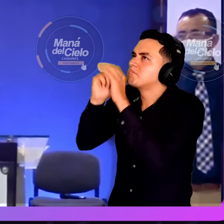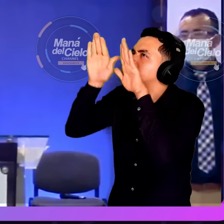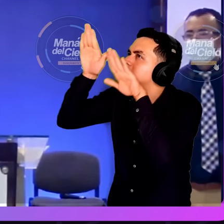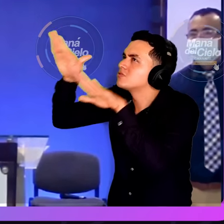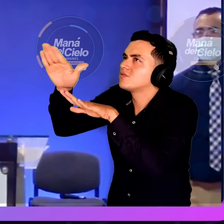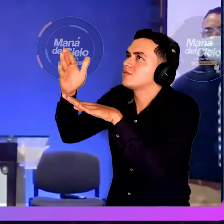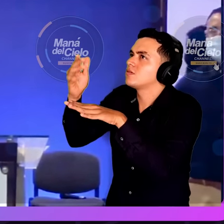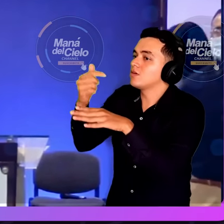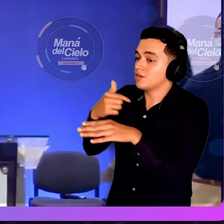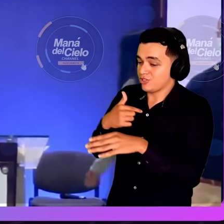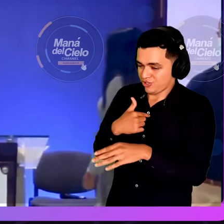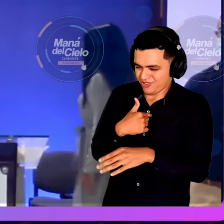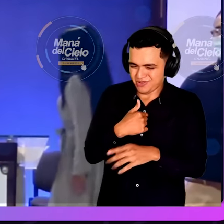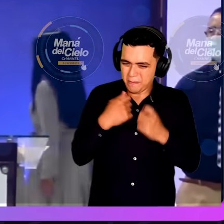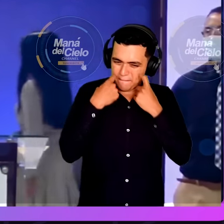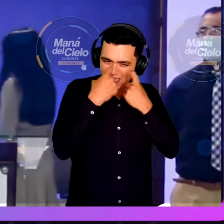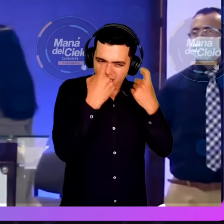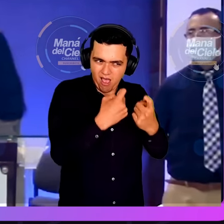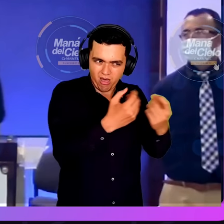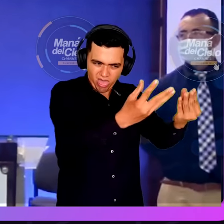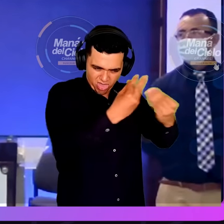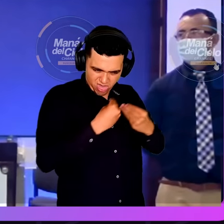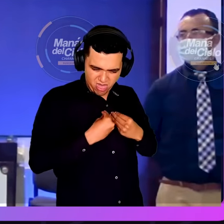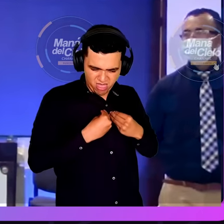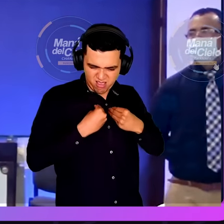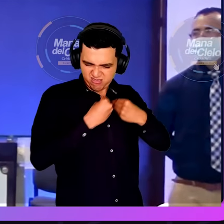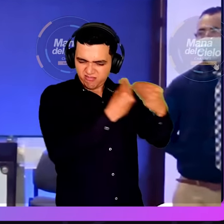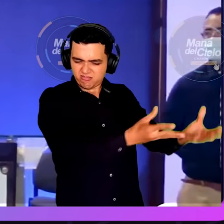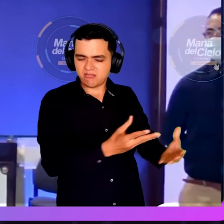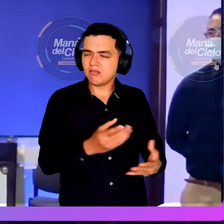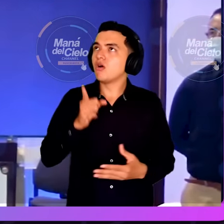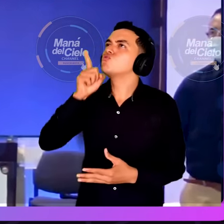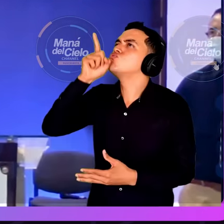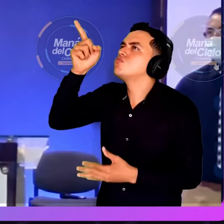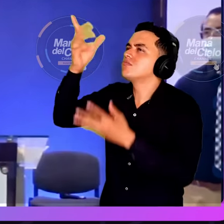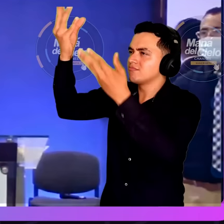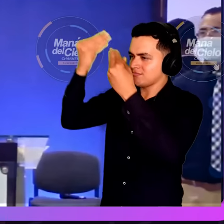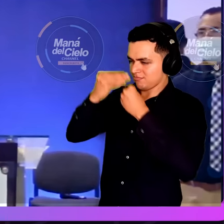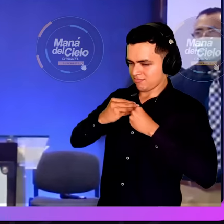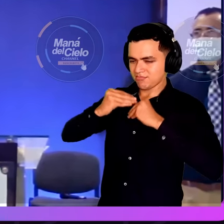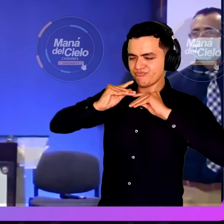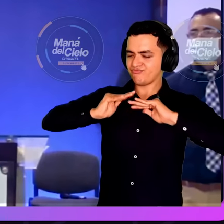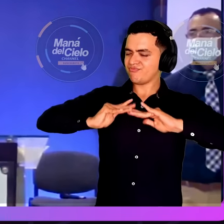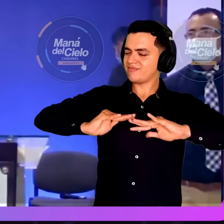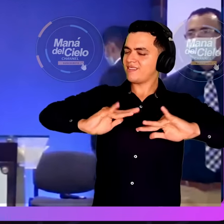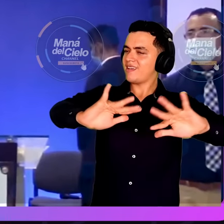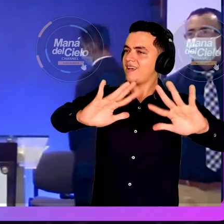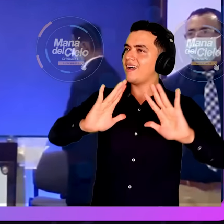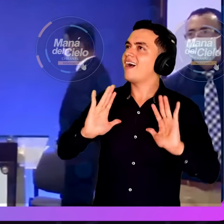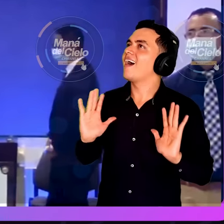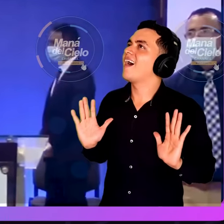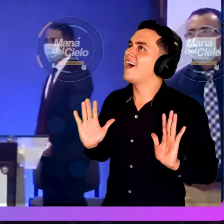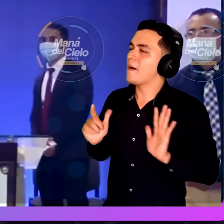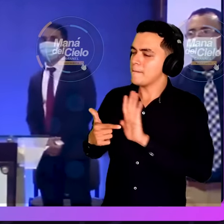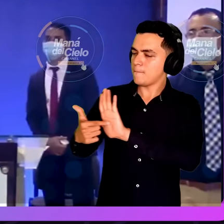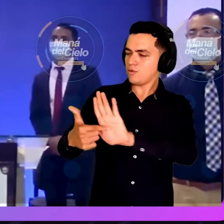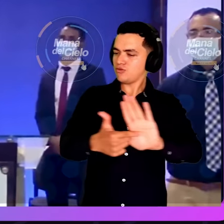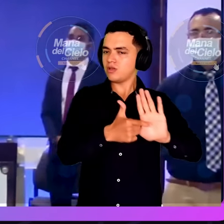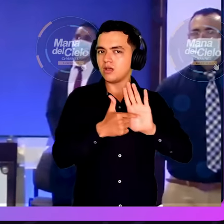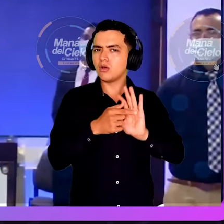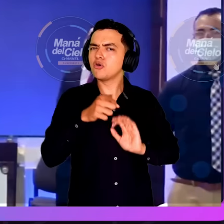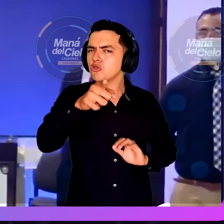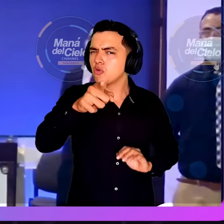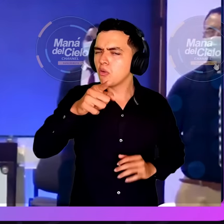dos. ¿Y dónde se fortalece más la relación de la pareja? No es tanto en lo rico que cocina, no es tanto en otras cosas de la